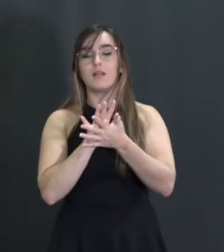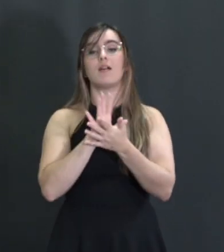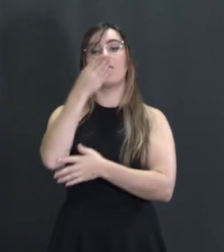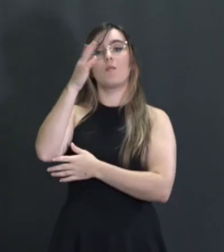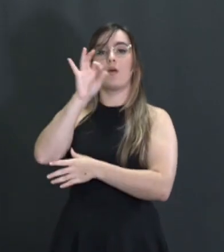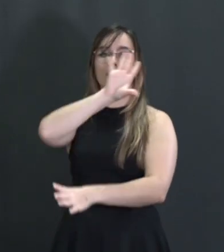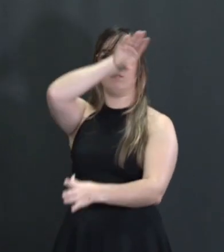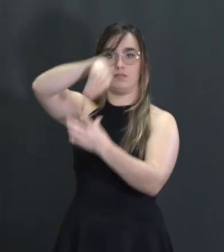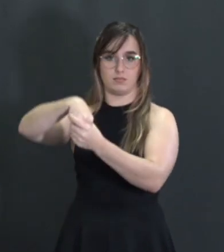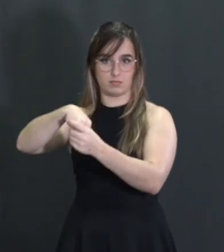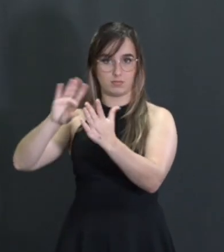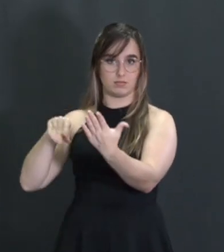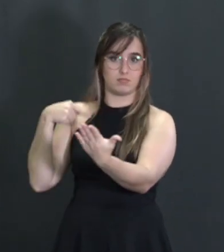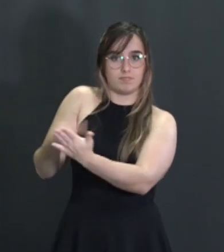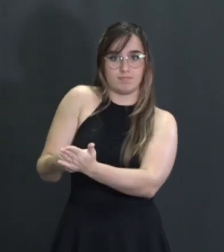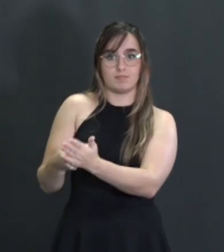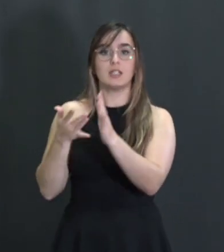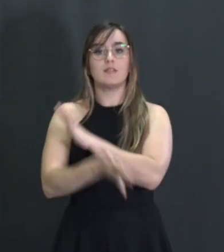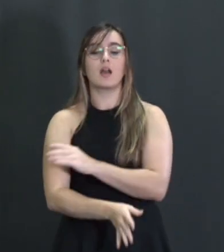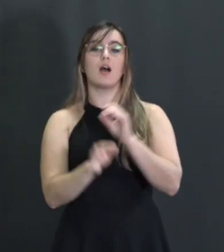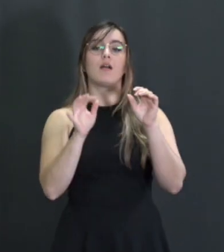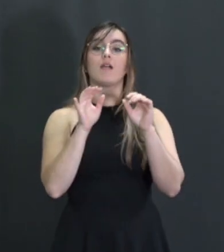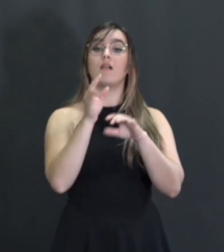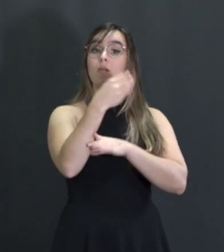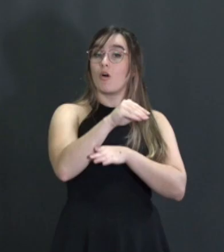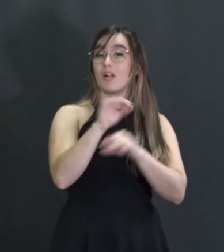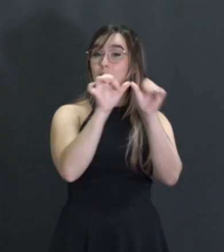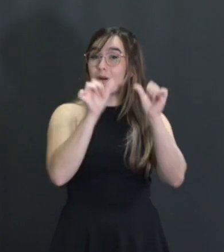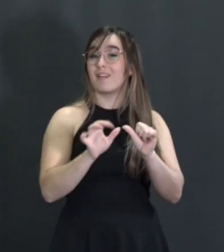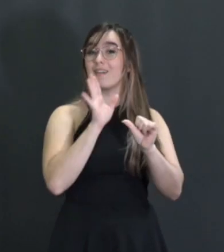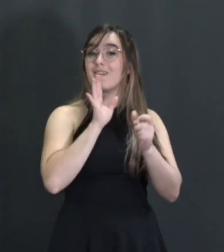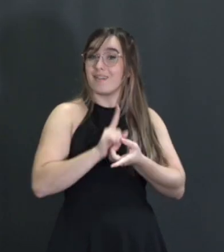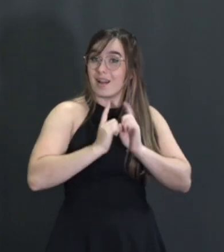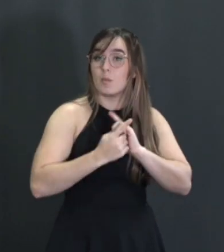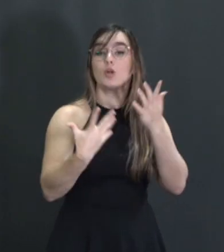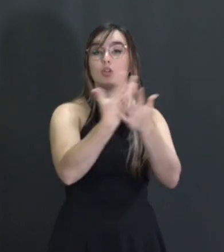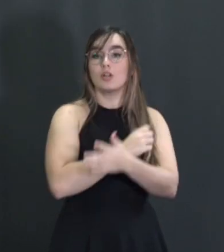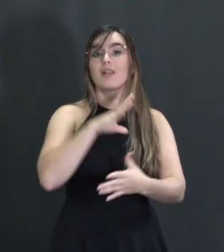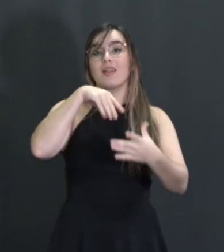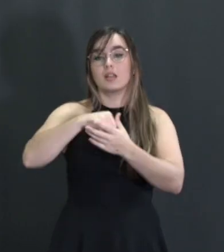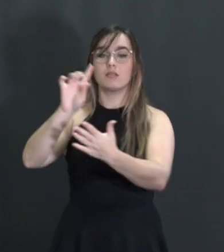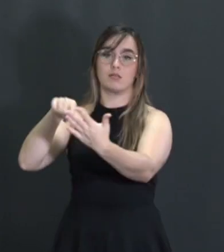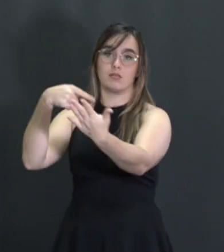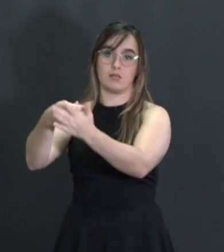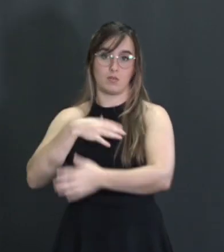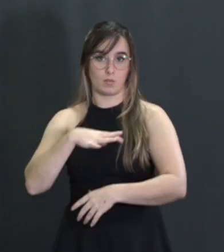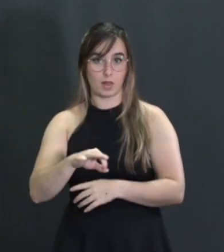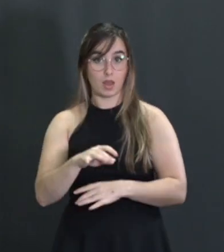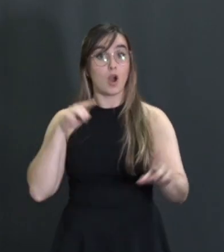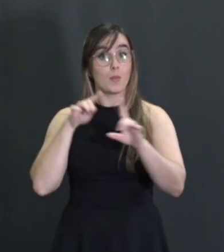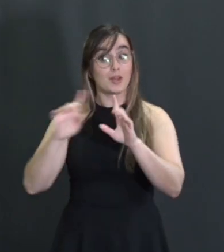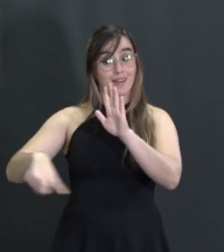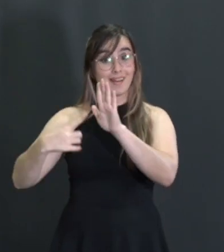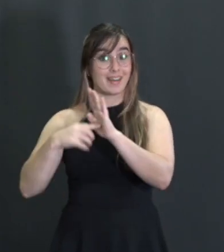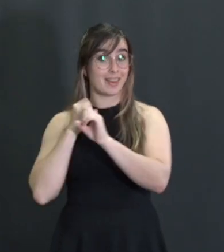Todo este cambio de modelo de cuidados al que se está refiriendo Maite va a ir en la ley de dependencia. Para que la ley de